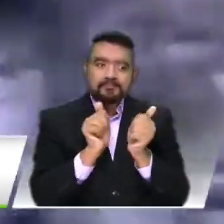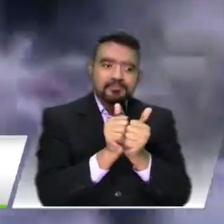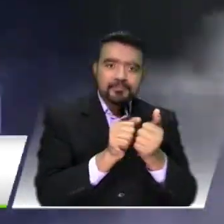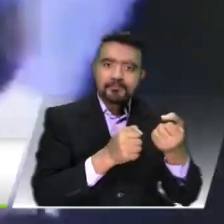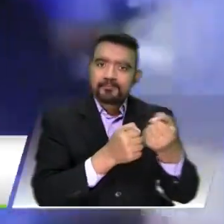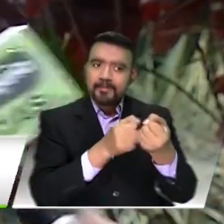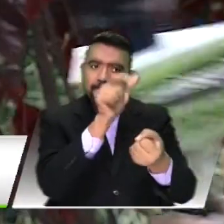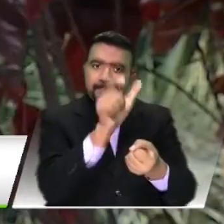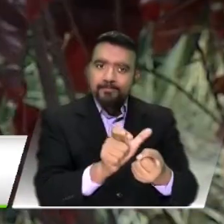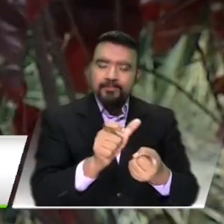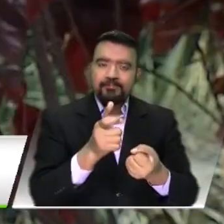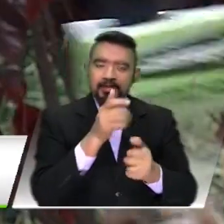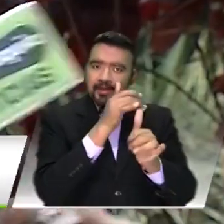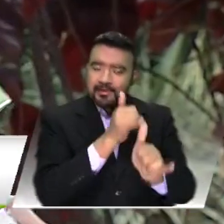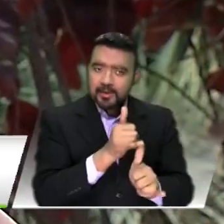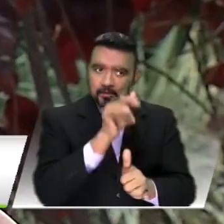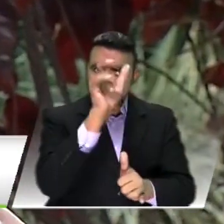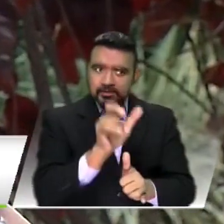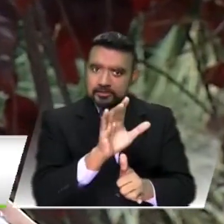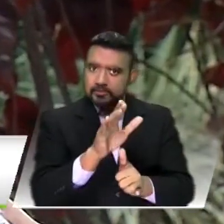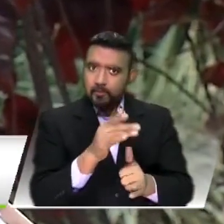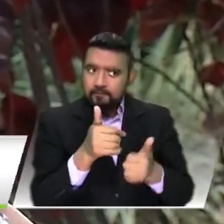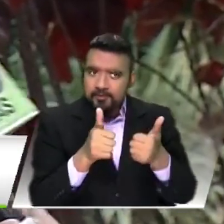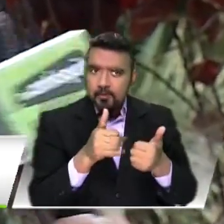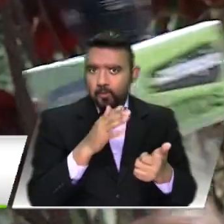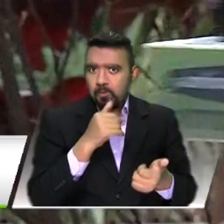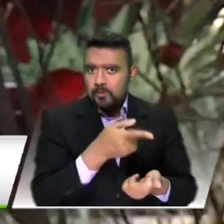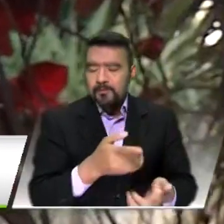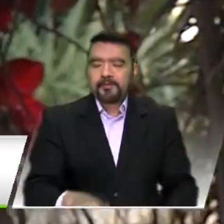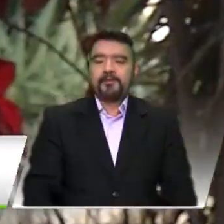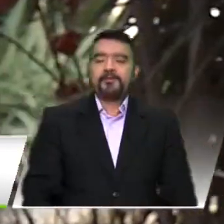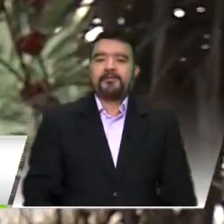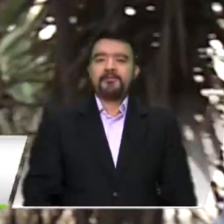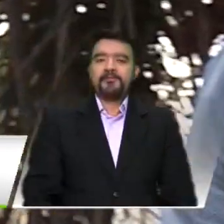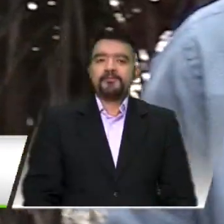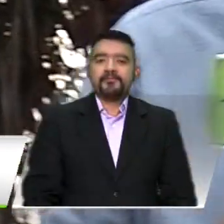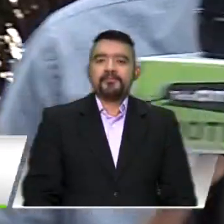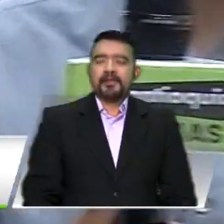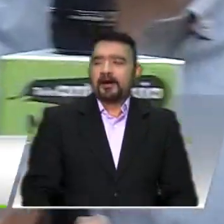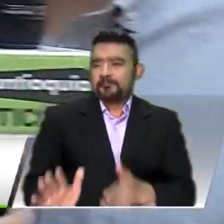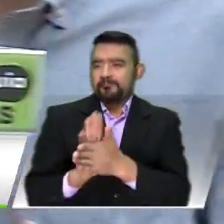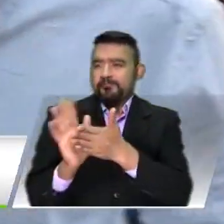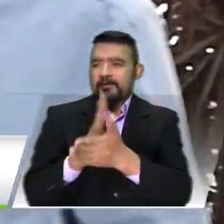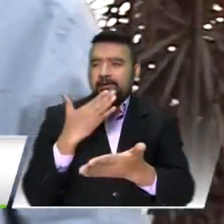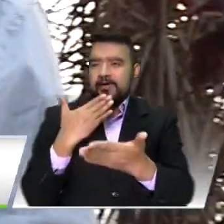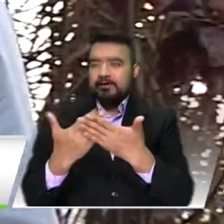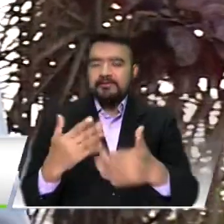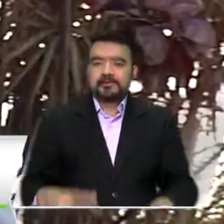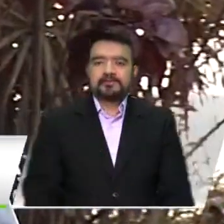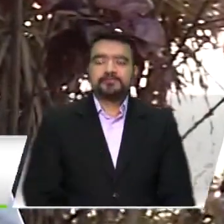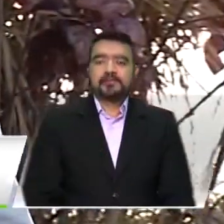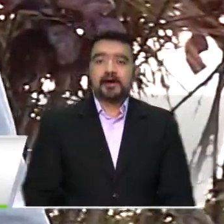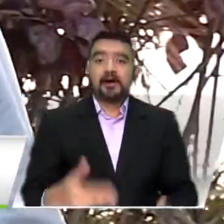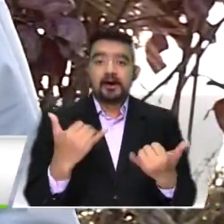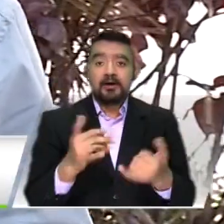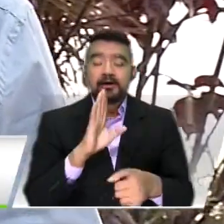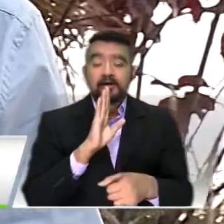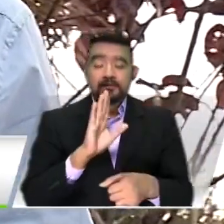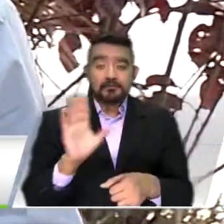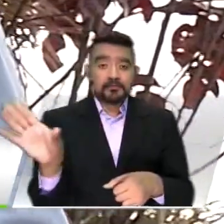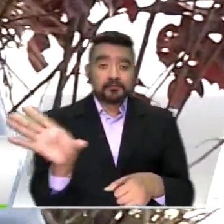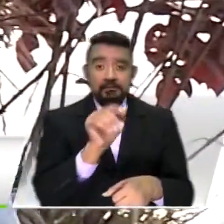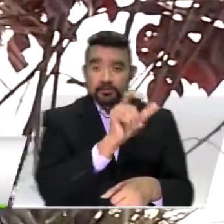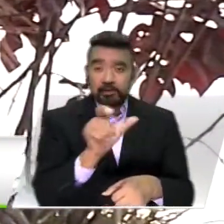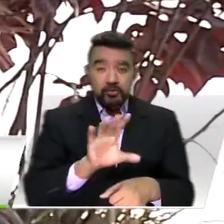especializado secretario Muchas gracias a usted muchas gracias Ahí está también el llamado de las autoridades para todas aquellas personas